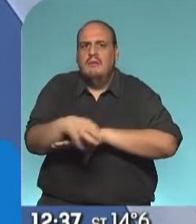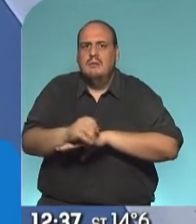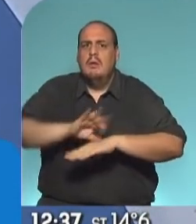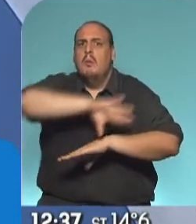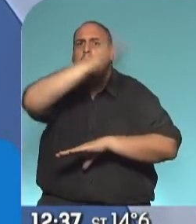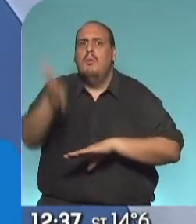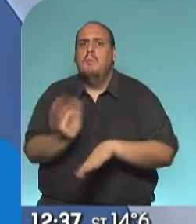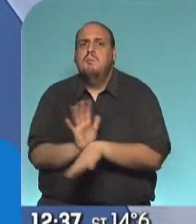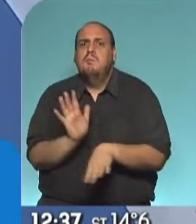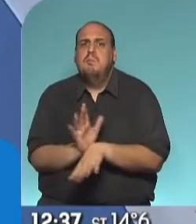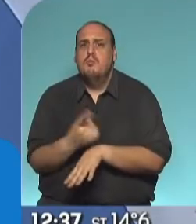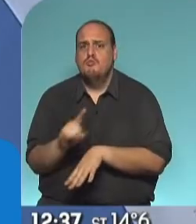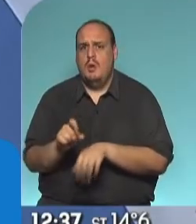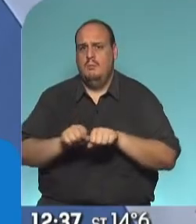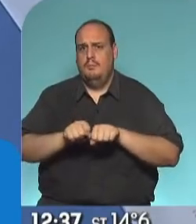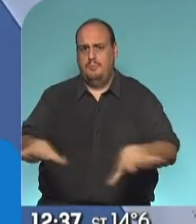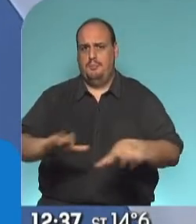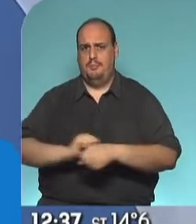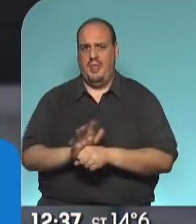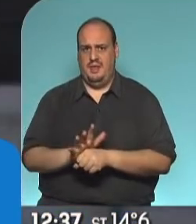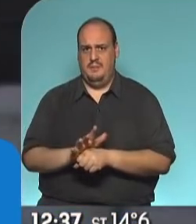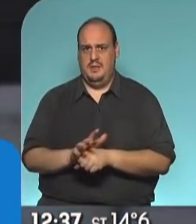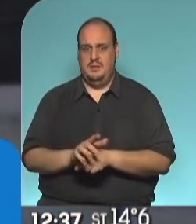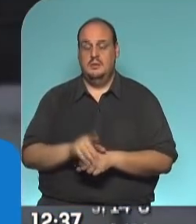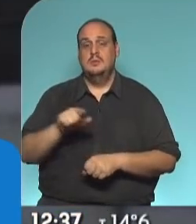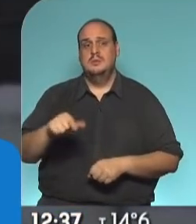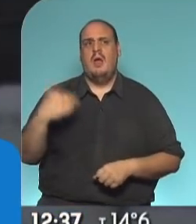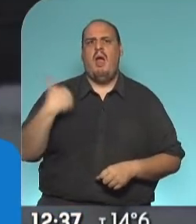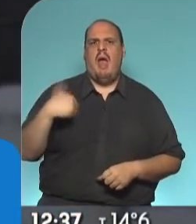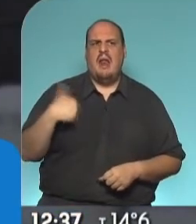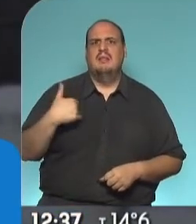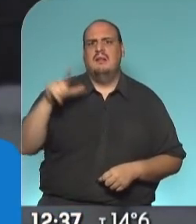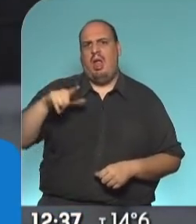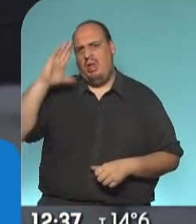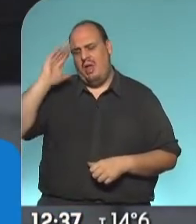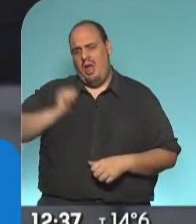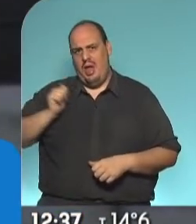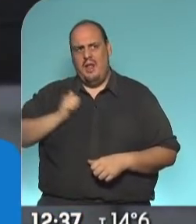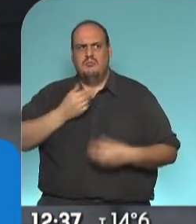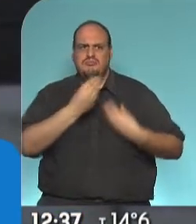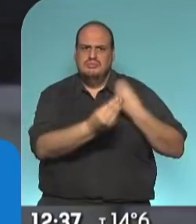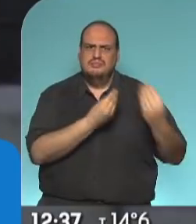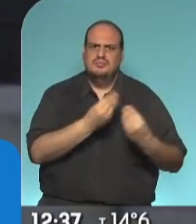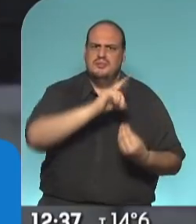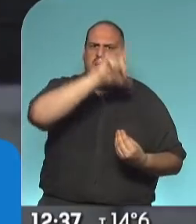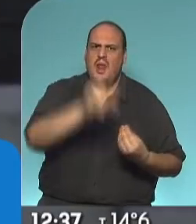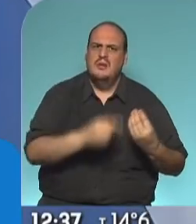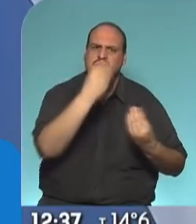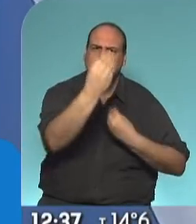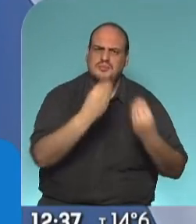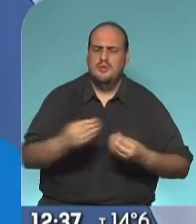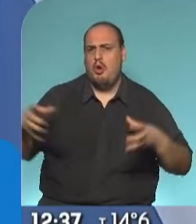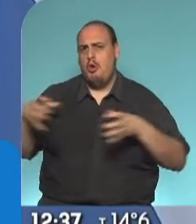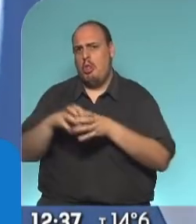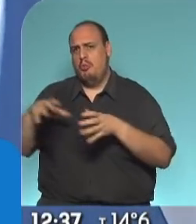pandemia. Y en cada rincón de la Argentina hay hombres del ejército, hombres de nuestras fuerzas aéreas, de nuestra Fuerza